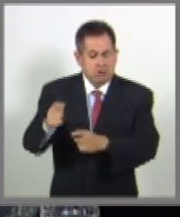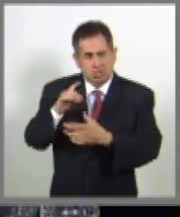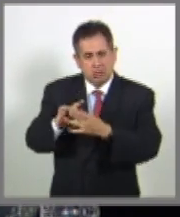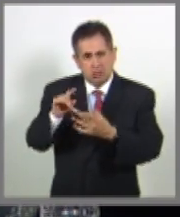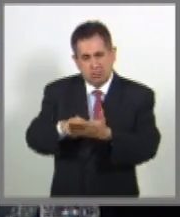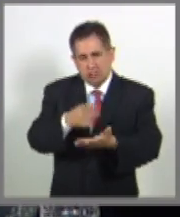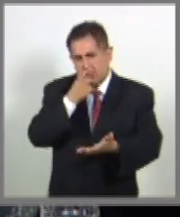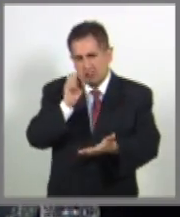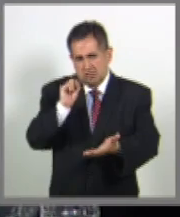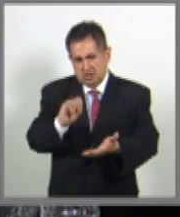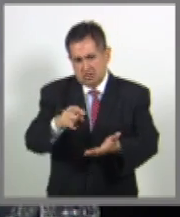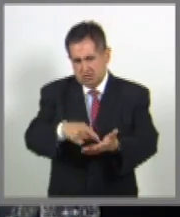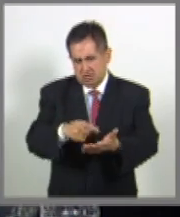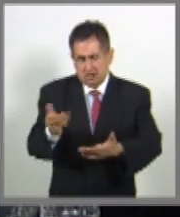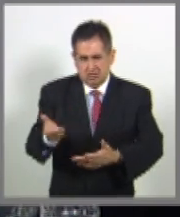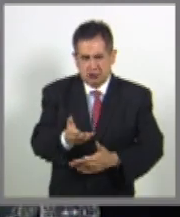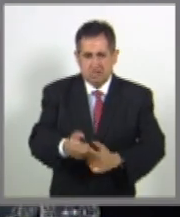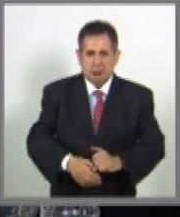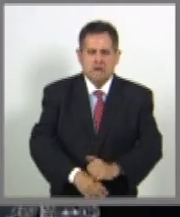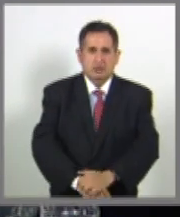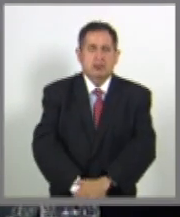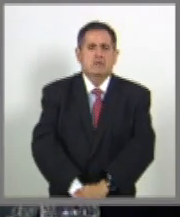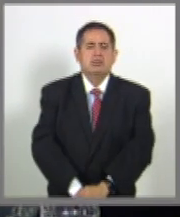hablar en pro del dictamen.